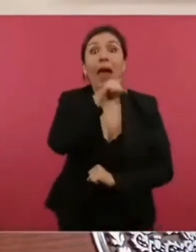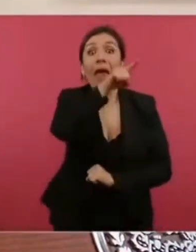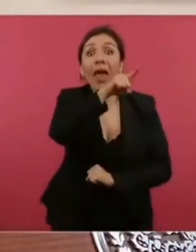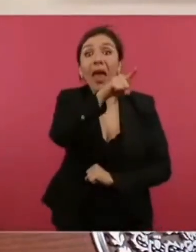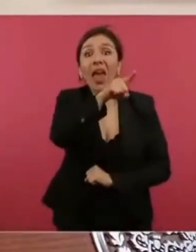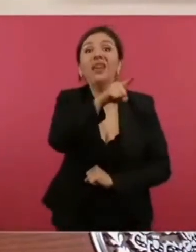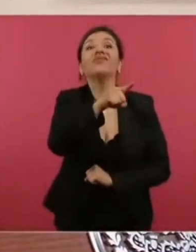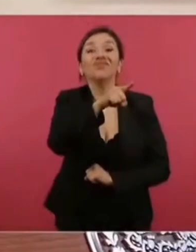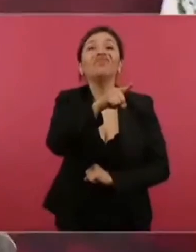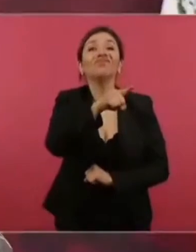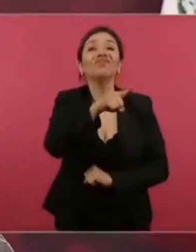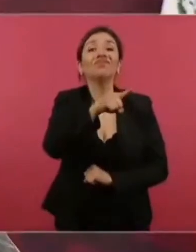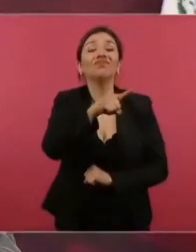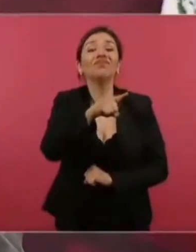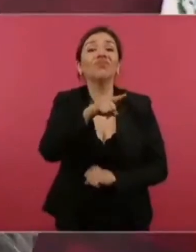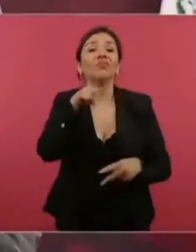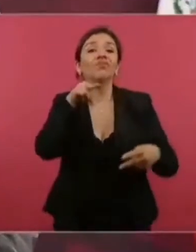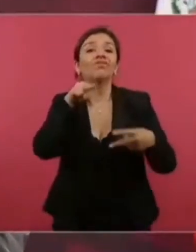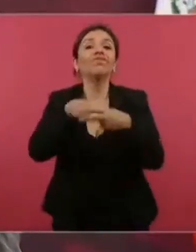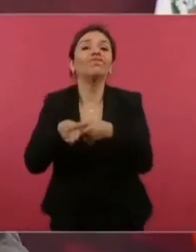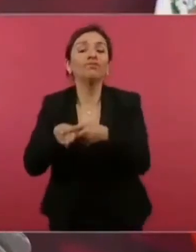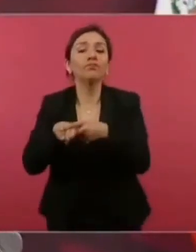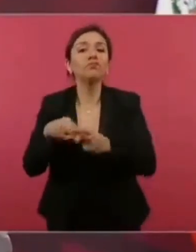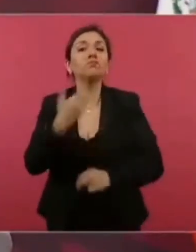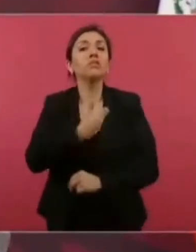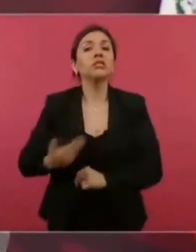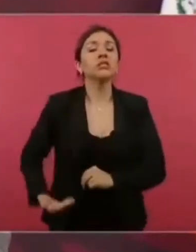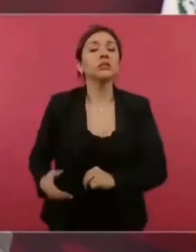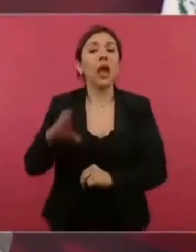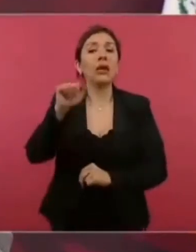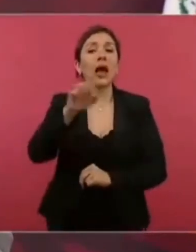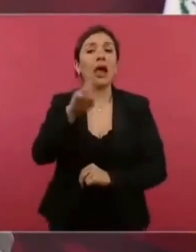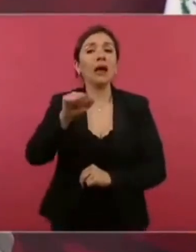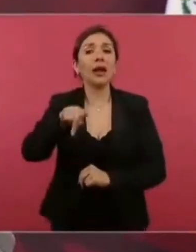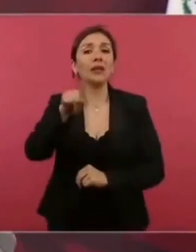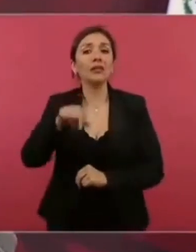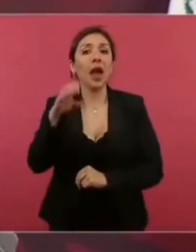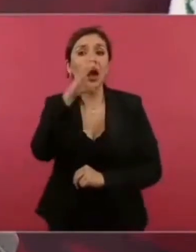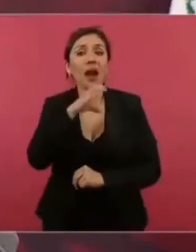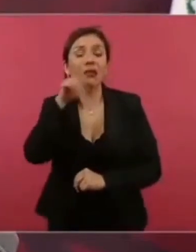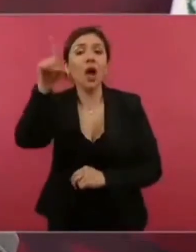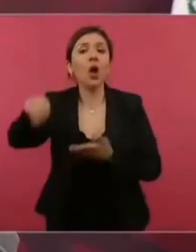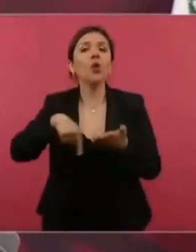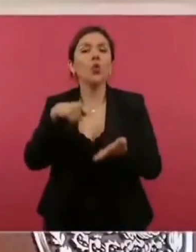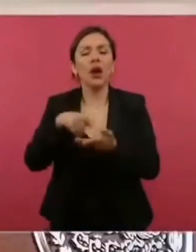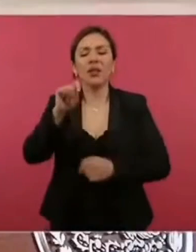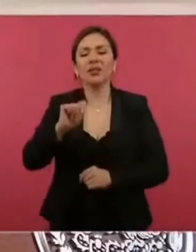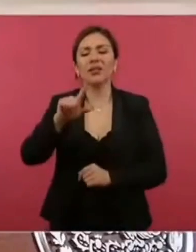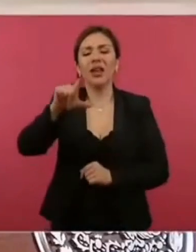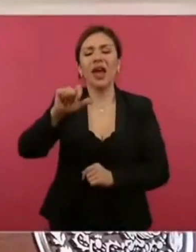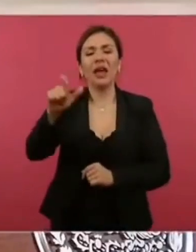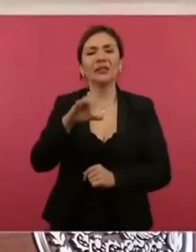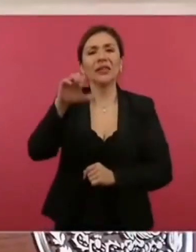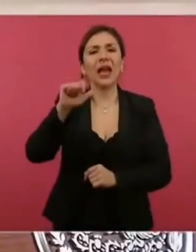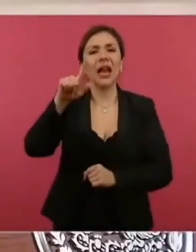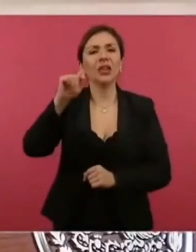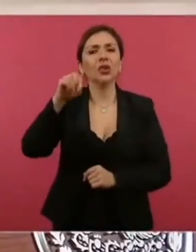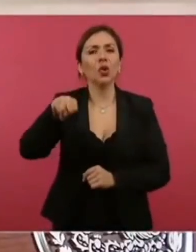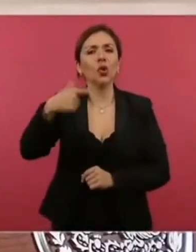asesinato del presidente Carranza en Tlaxcalatongo,